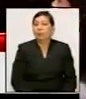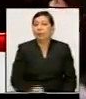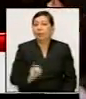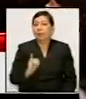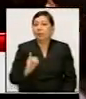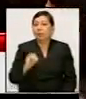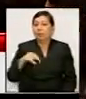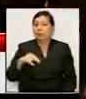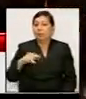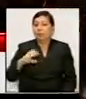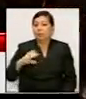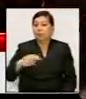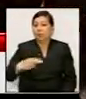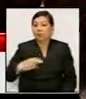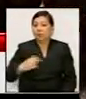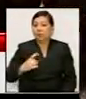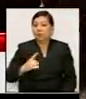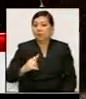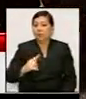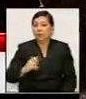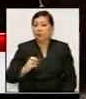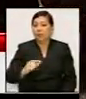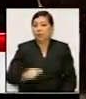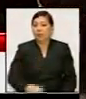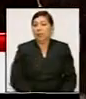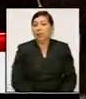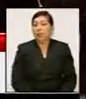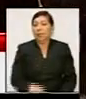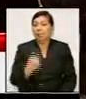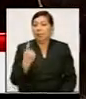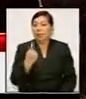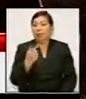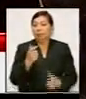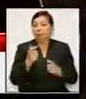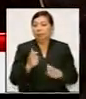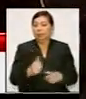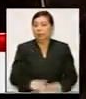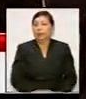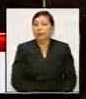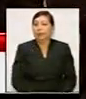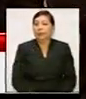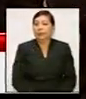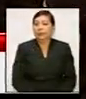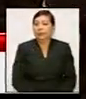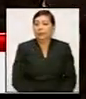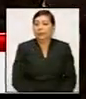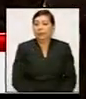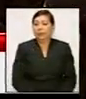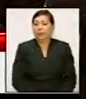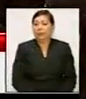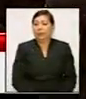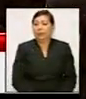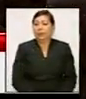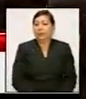80 años. En ese momento se va a dar inicio a la primera guardia de honor.